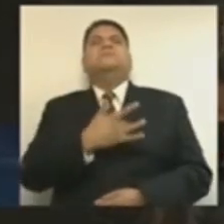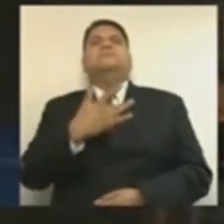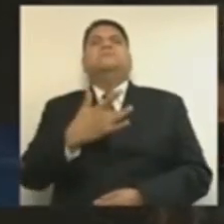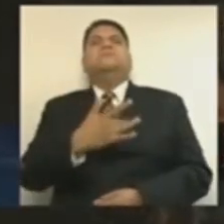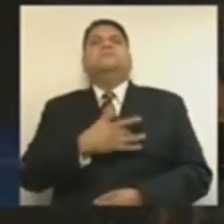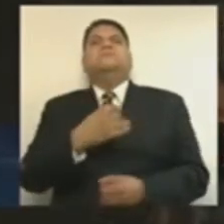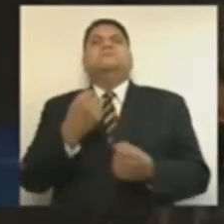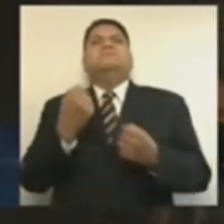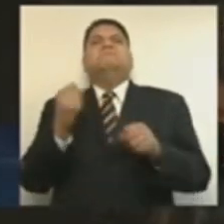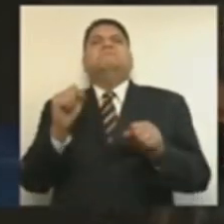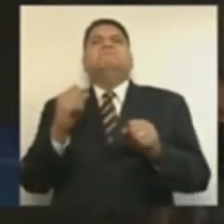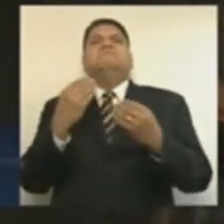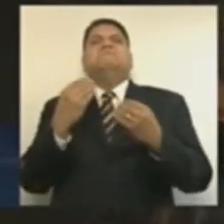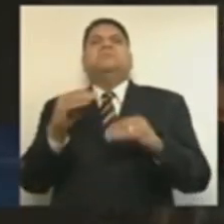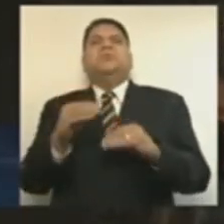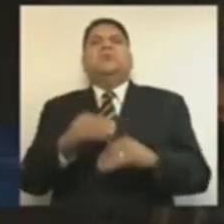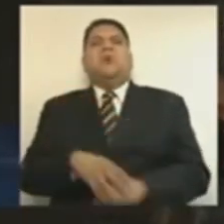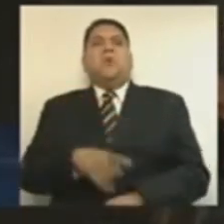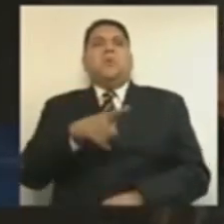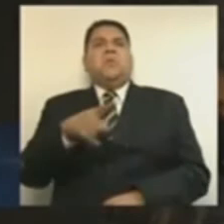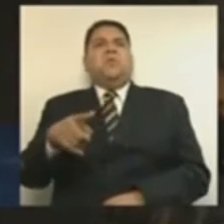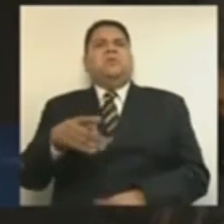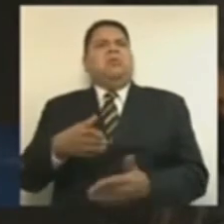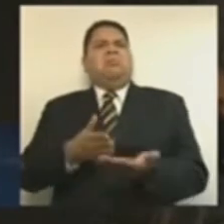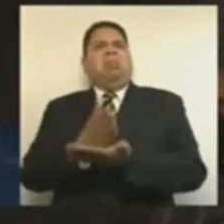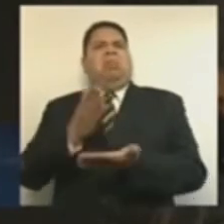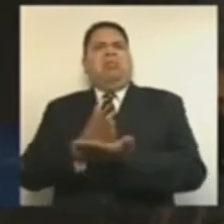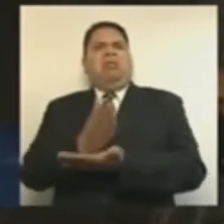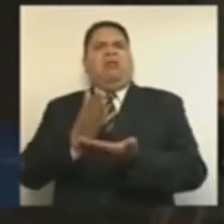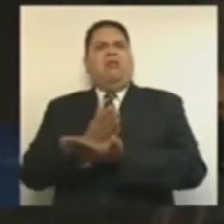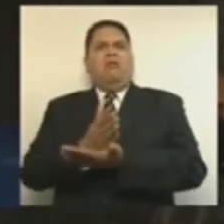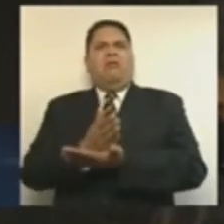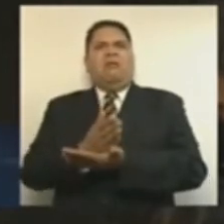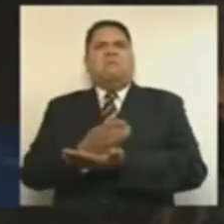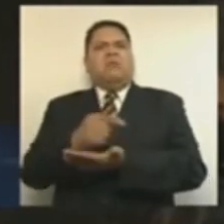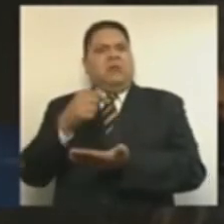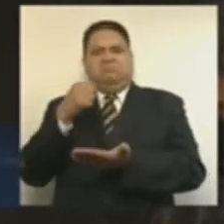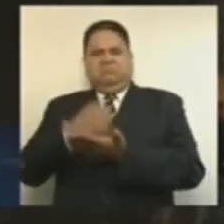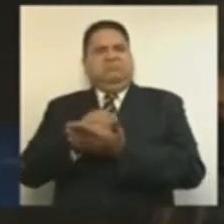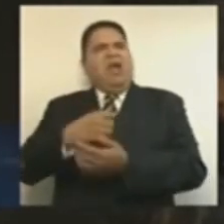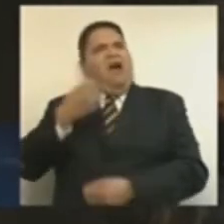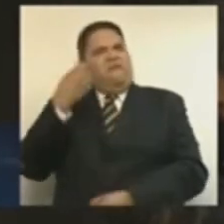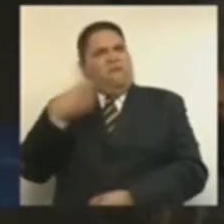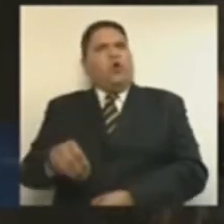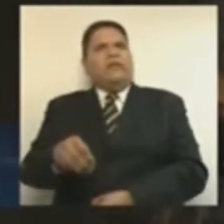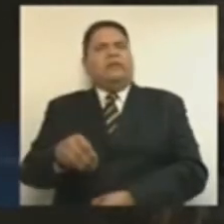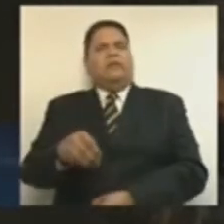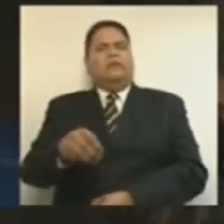Y como sea, trompicones, pero había que llevar a cabo esta aprobación.